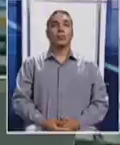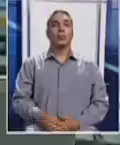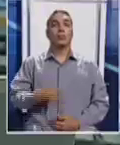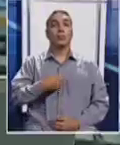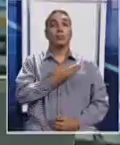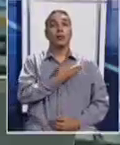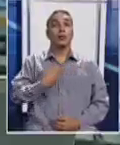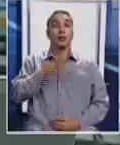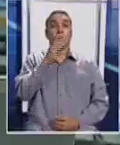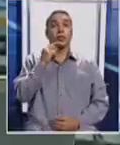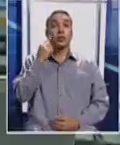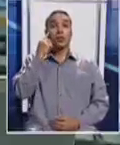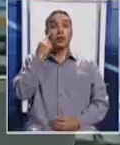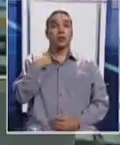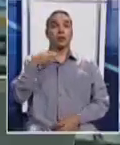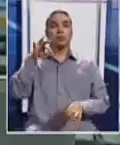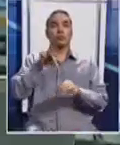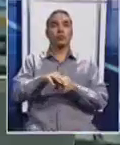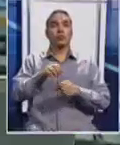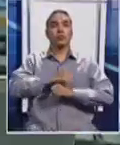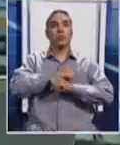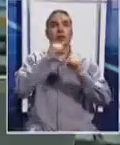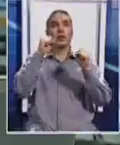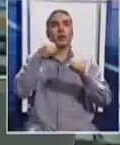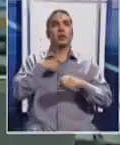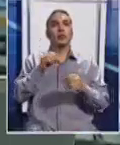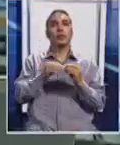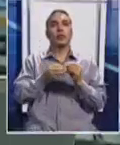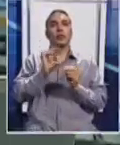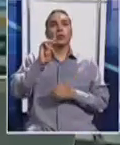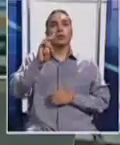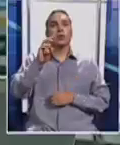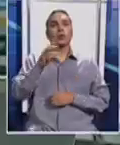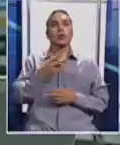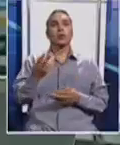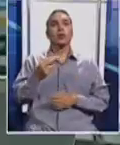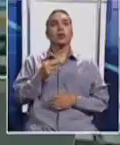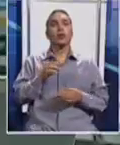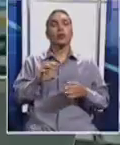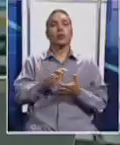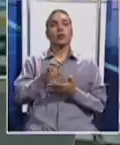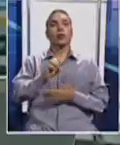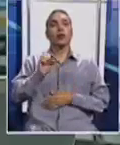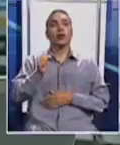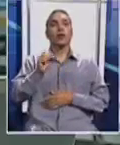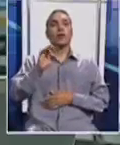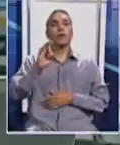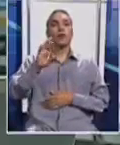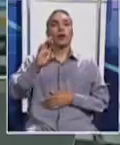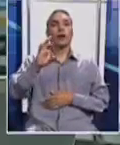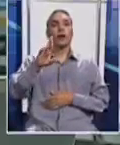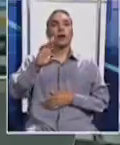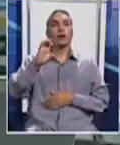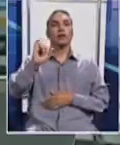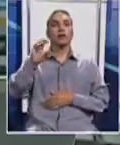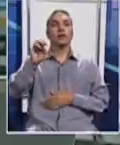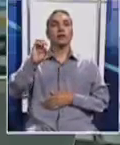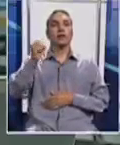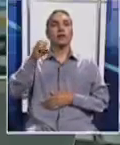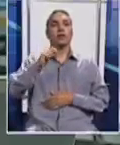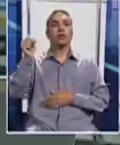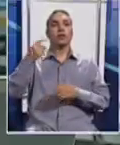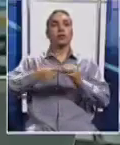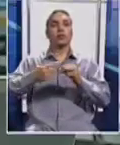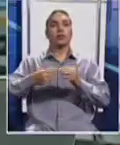Y el presidente Rafael Correa votó esta mañana en la Junta número 7 de la Unidad Educativa San Francisco de Quito, en el norte de la capital